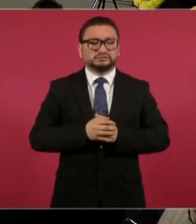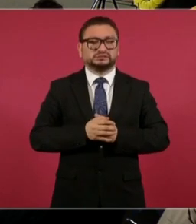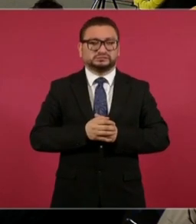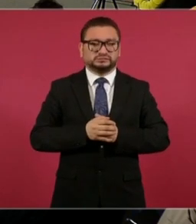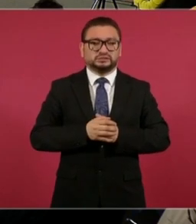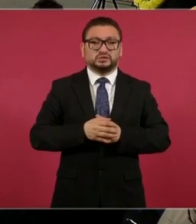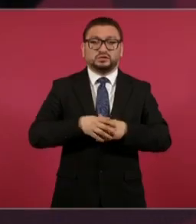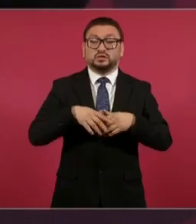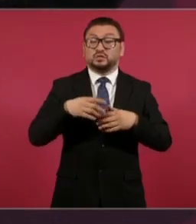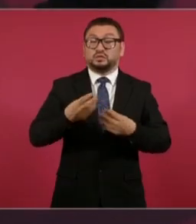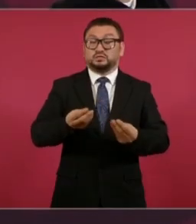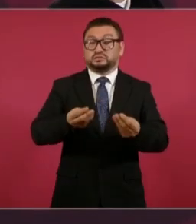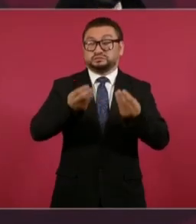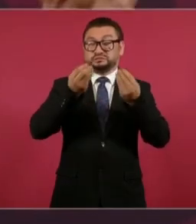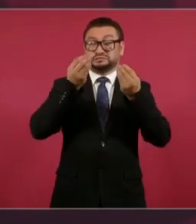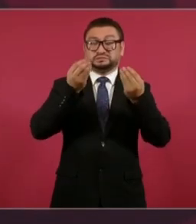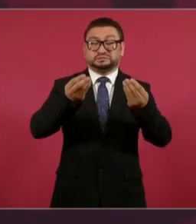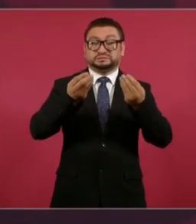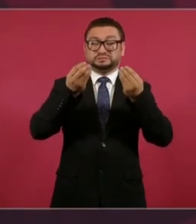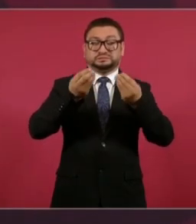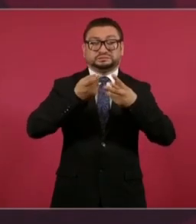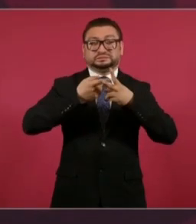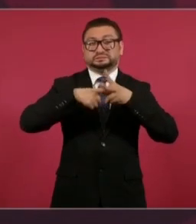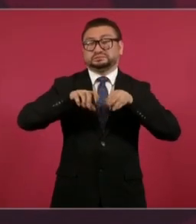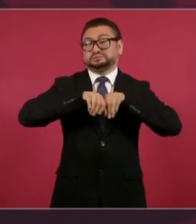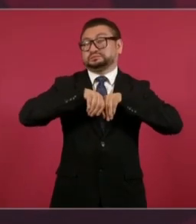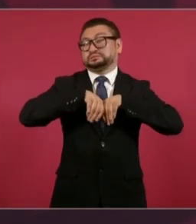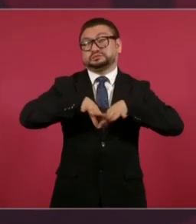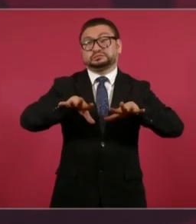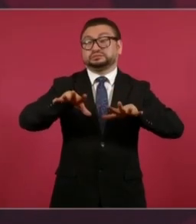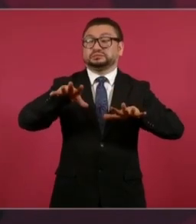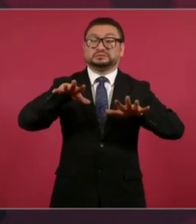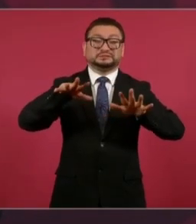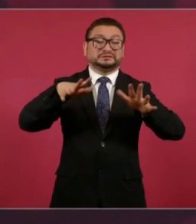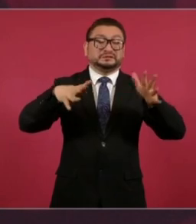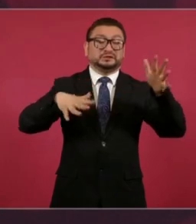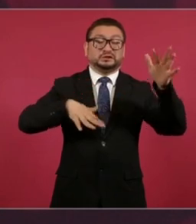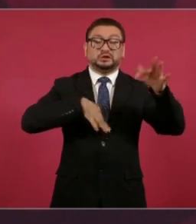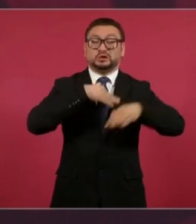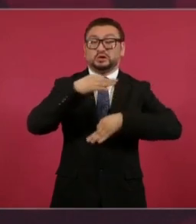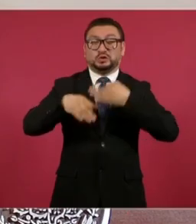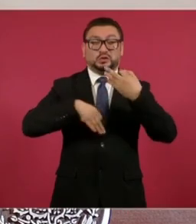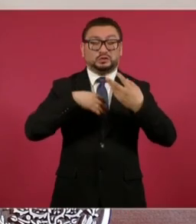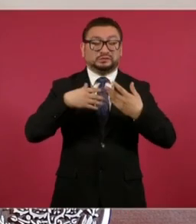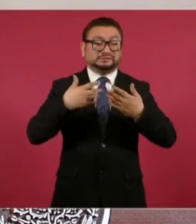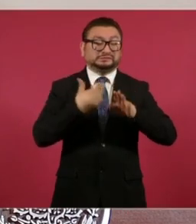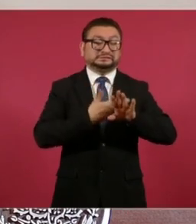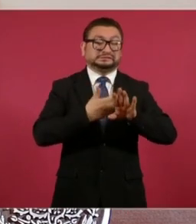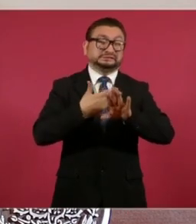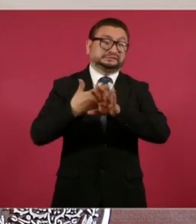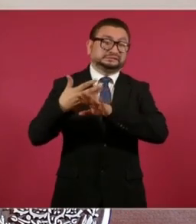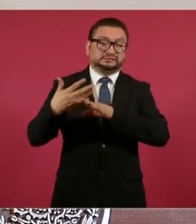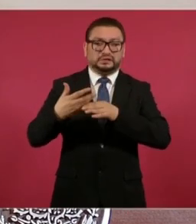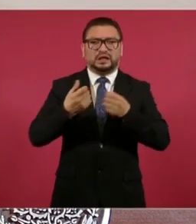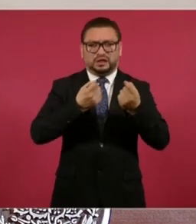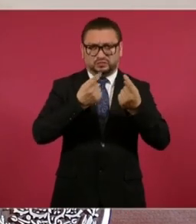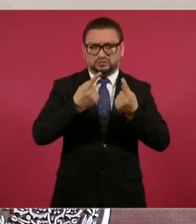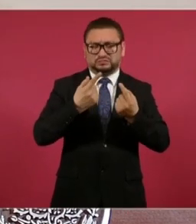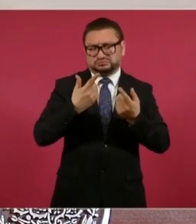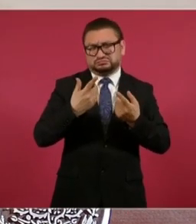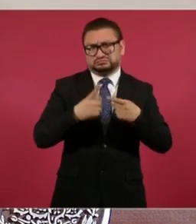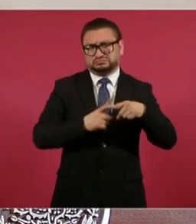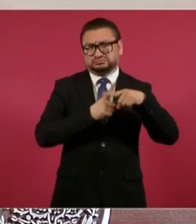se desató un escándalo de algo